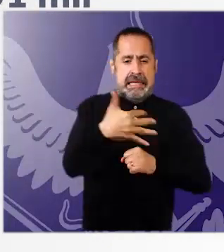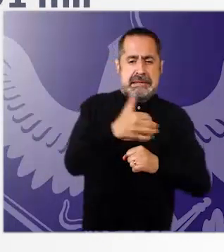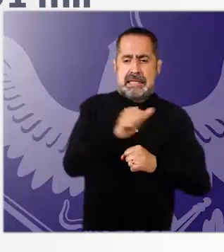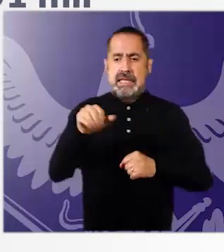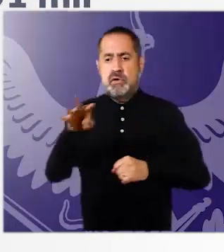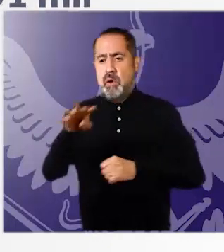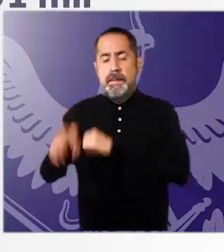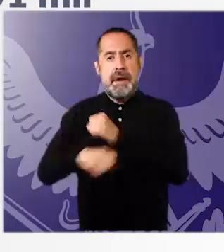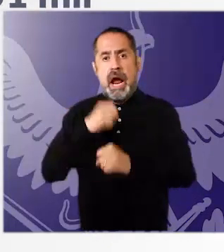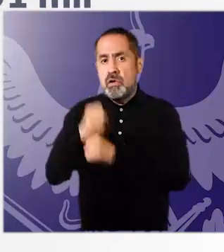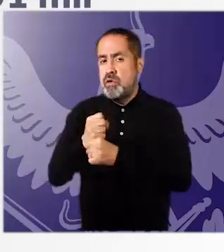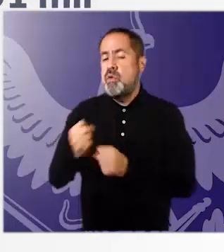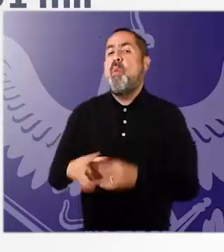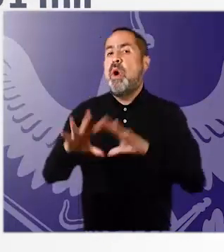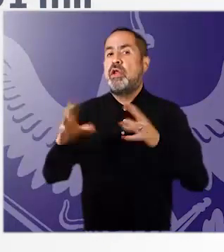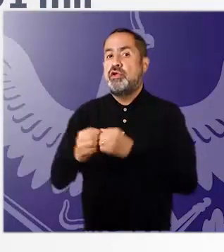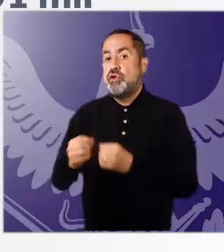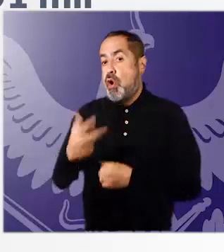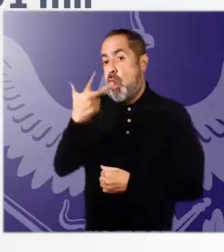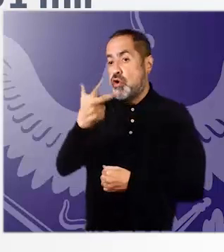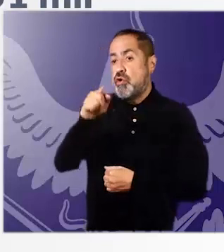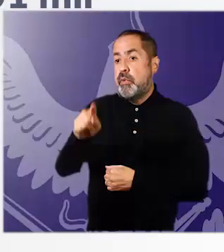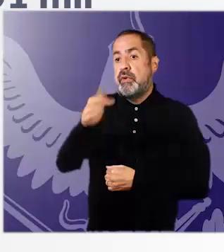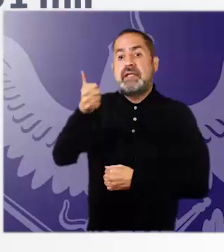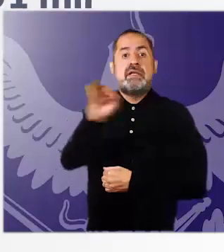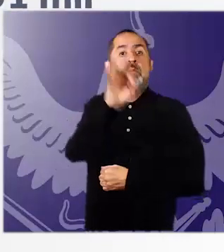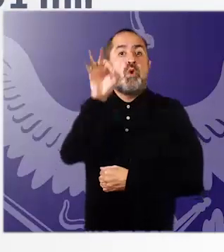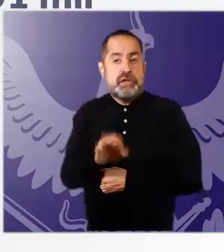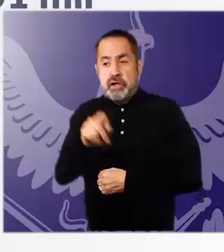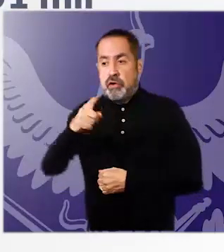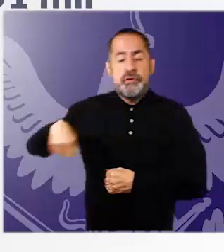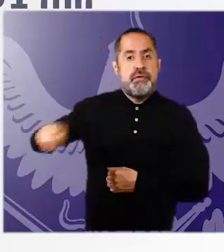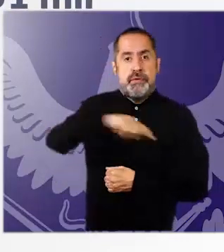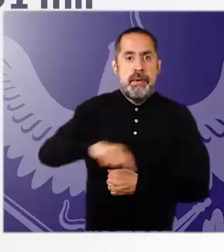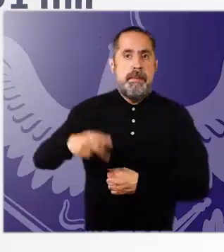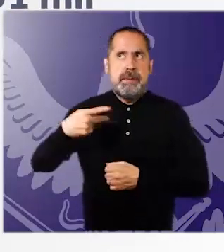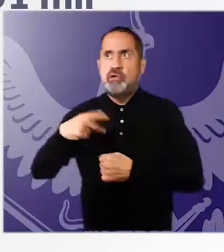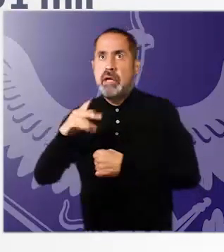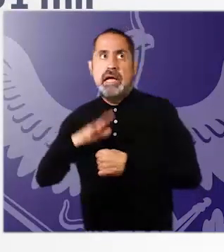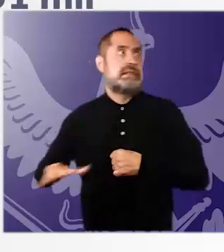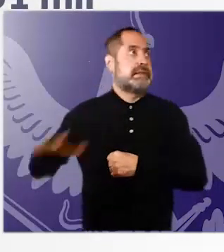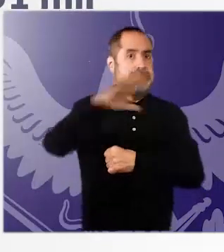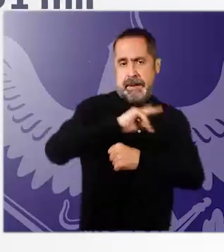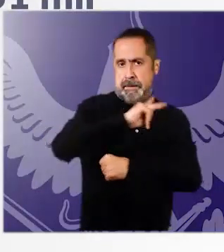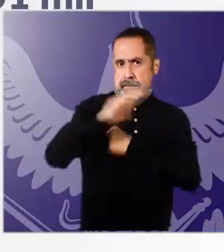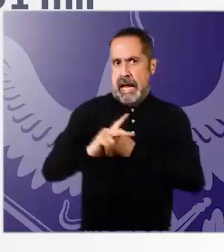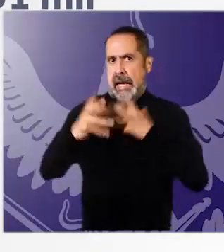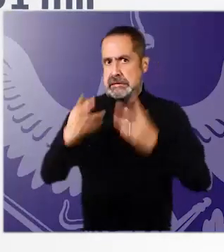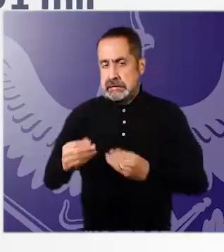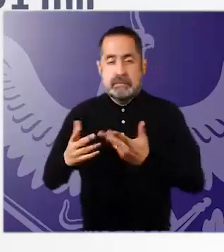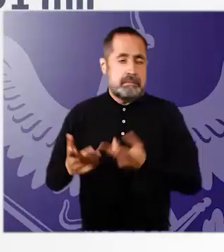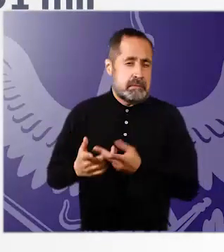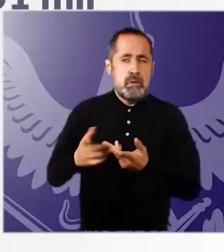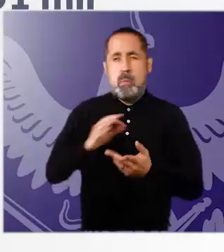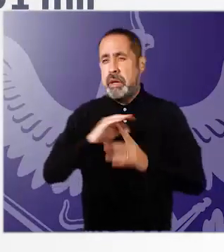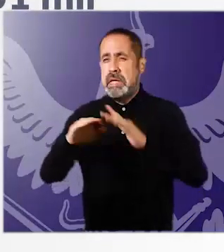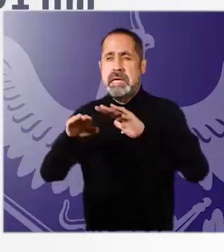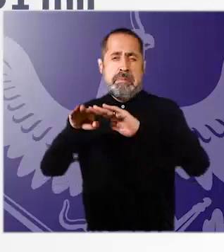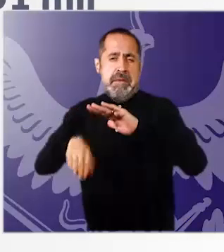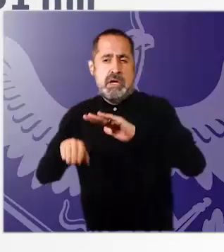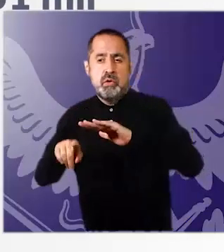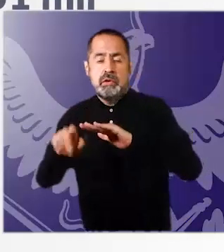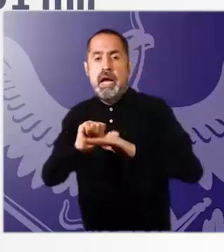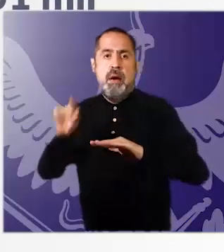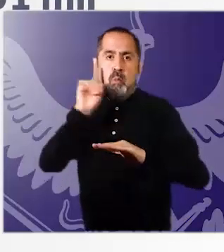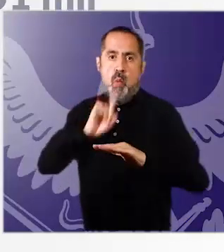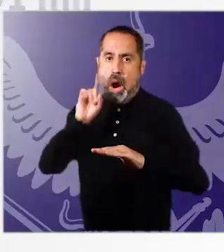de 15 a 19 años representa 8.6% del total de la población del país, y de estas, poco